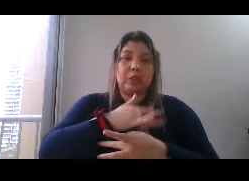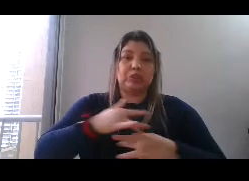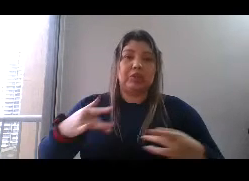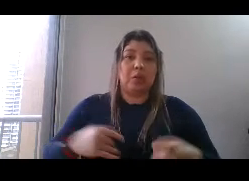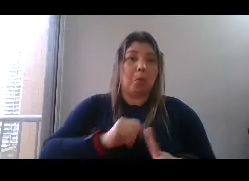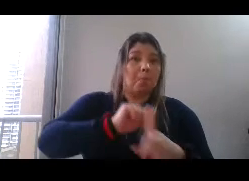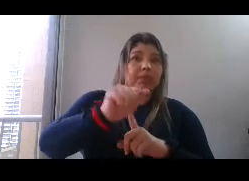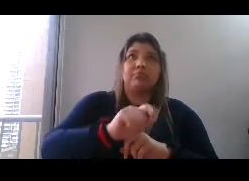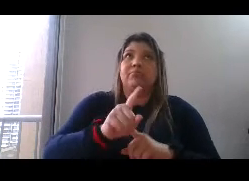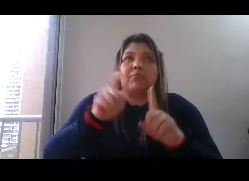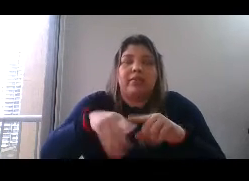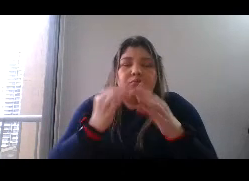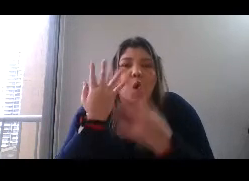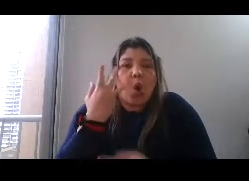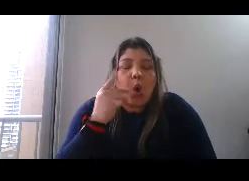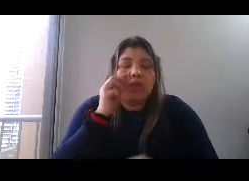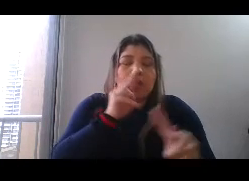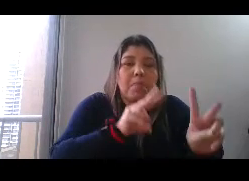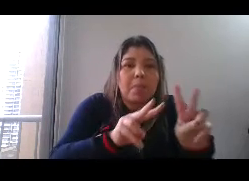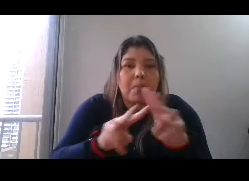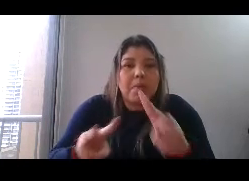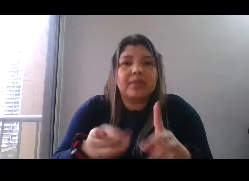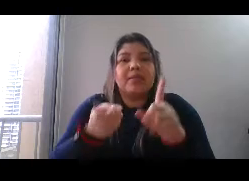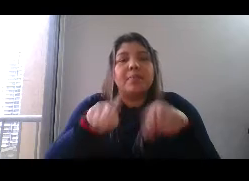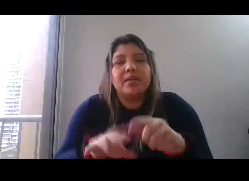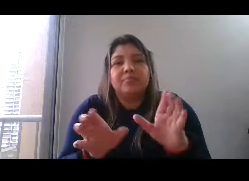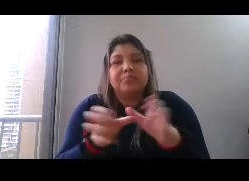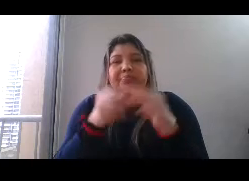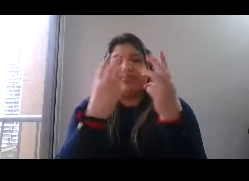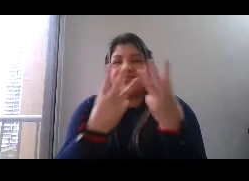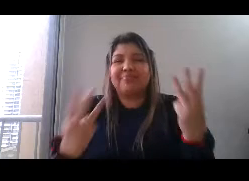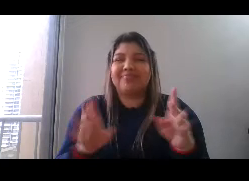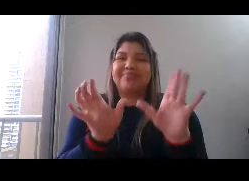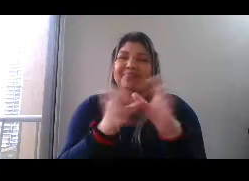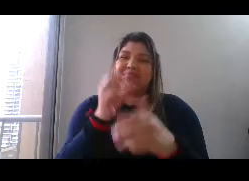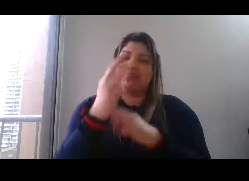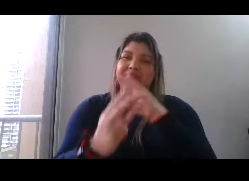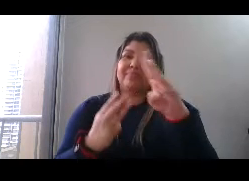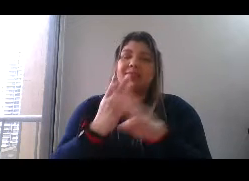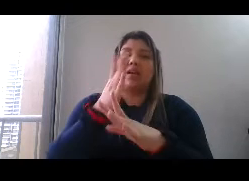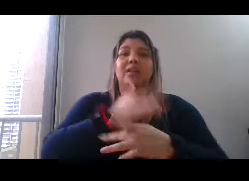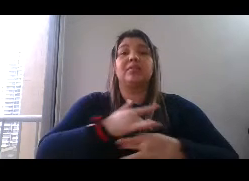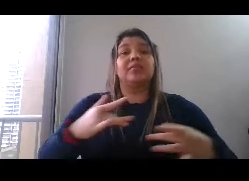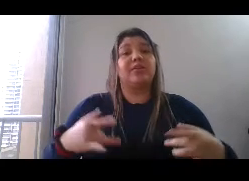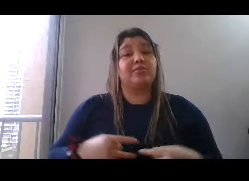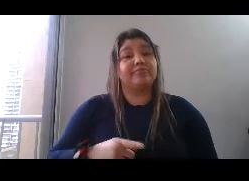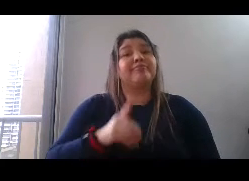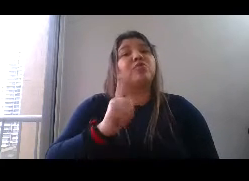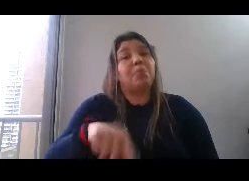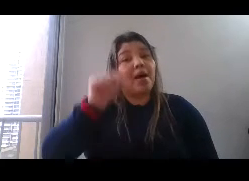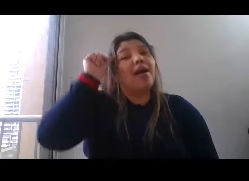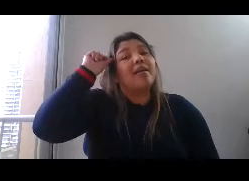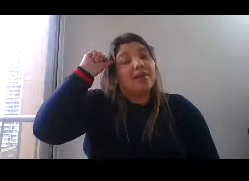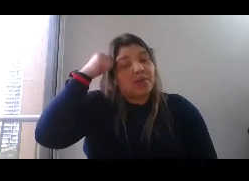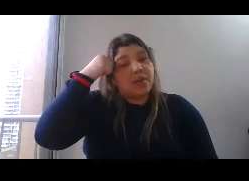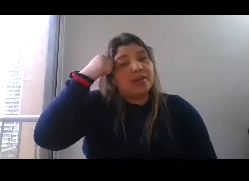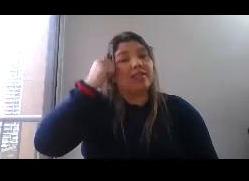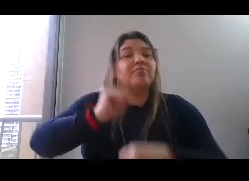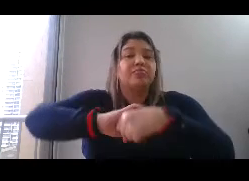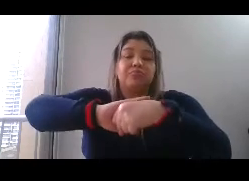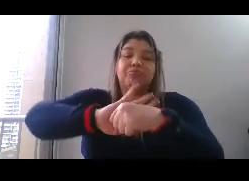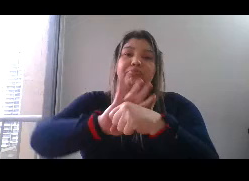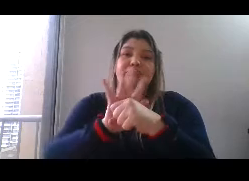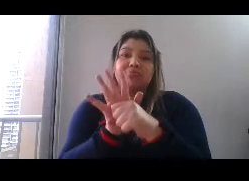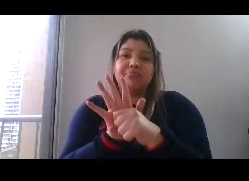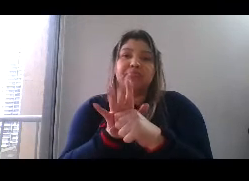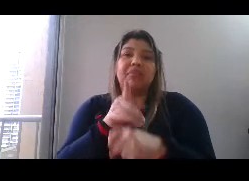Nacional de Salud y la página de la OMS, porque recordemos que la COVID-19 es una enfermedad relativamente